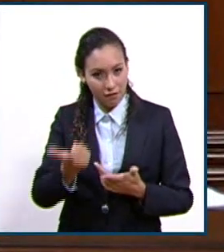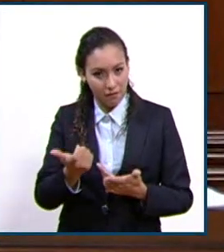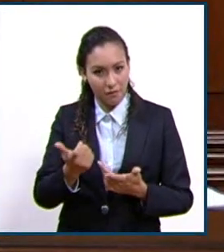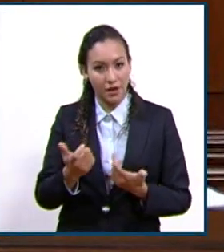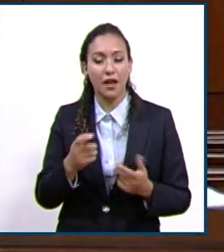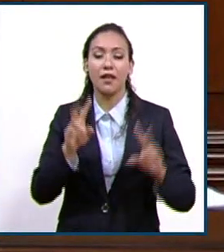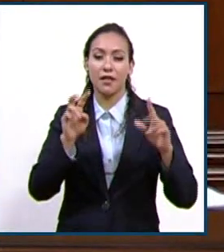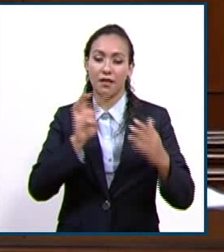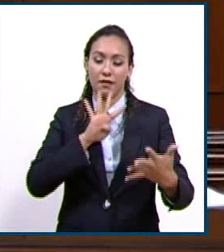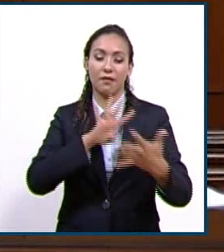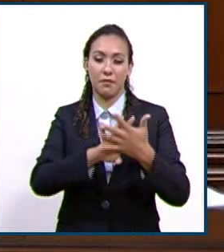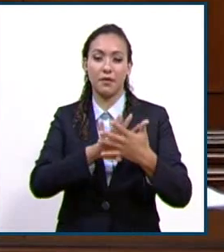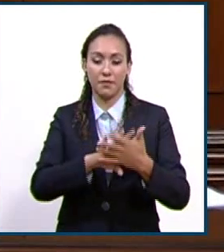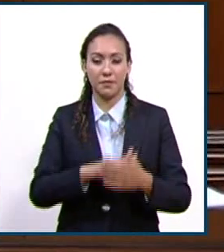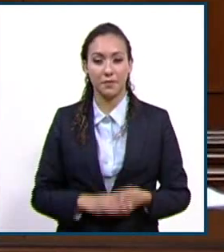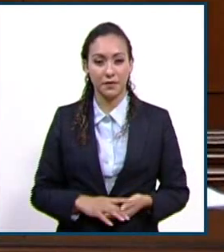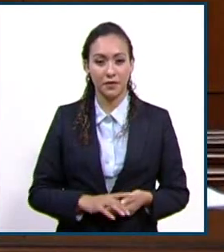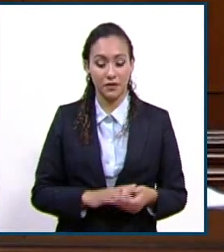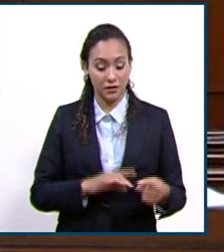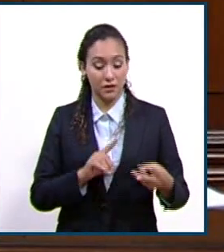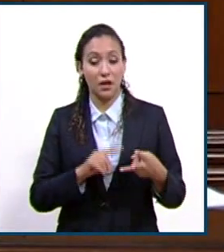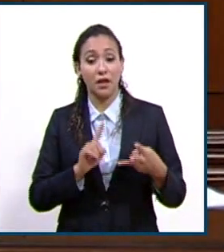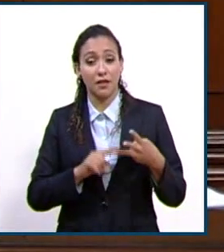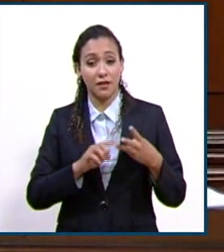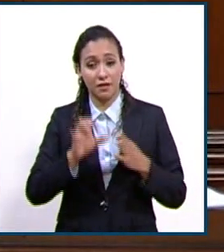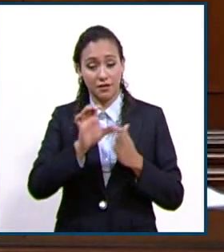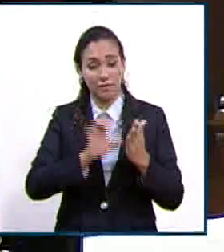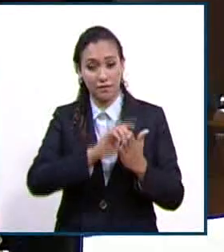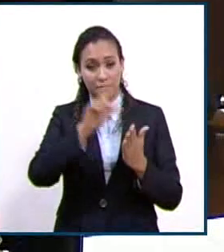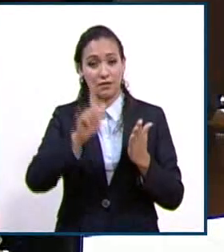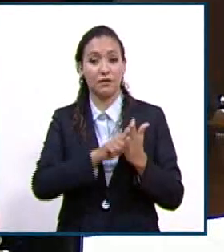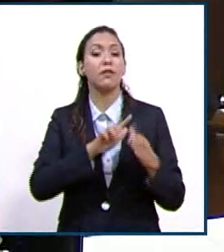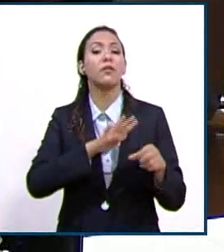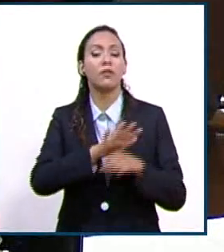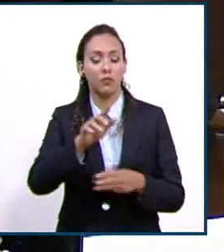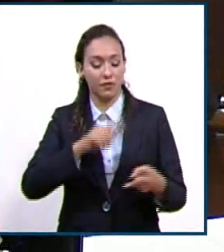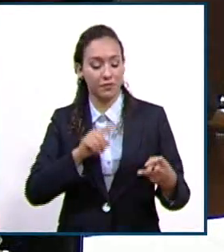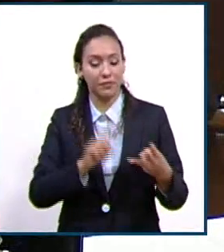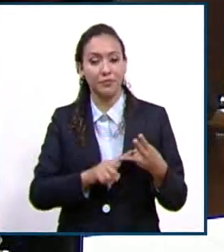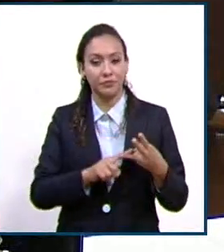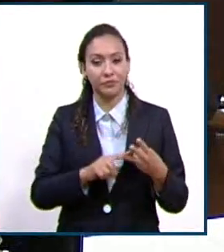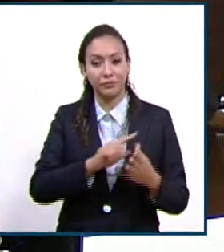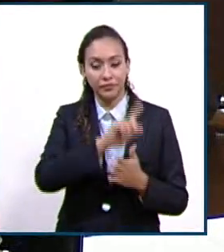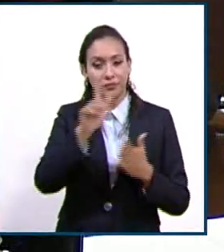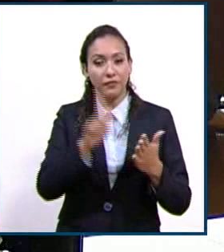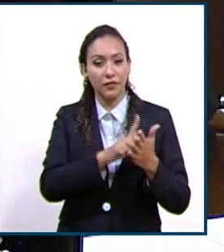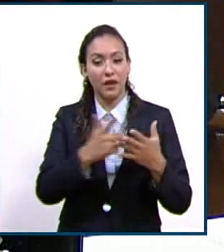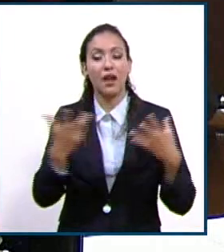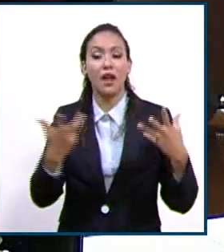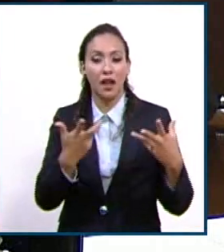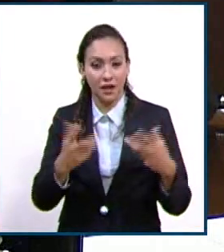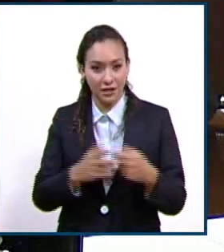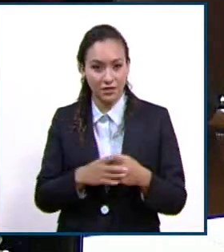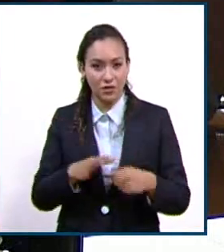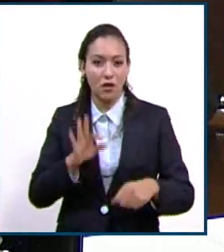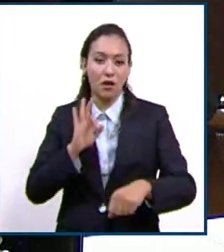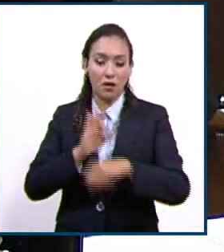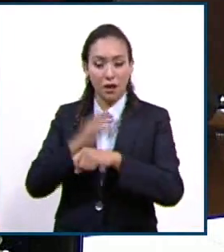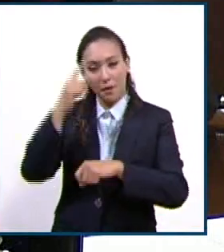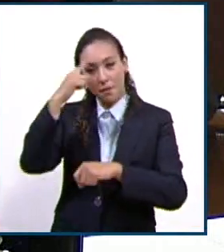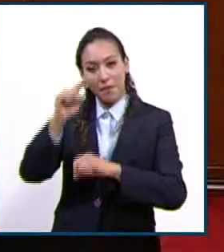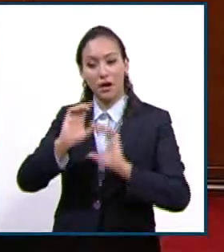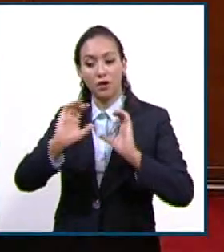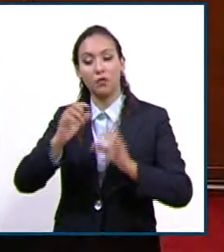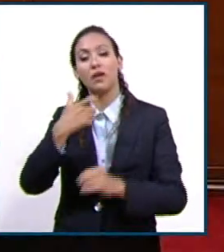penal. En la tercera acción de inconstitucionalidad fue contra disposiciones de la ley que creó la Procuraduría de Protección al Ambiente de Quintana